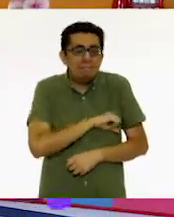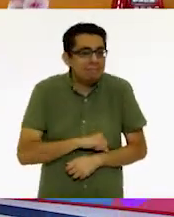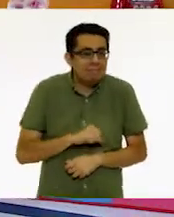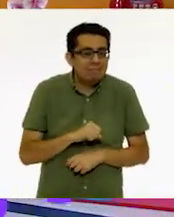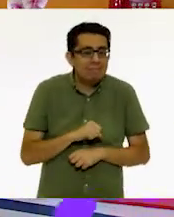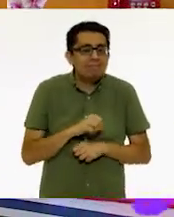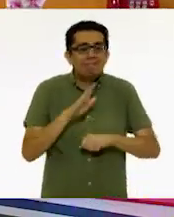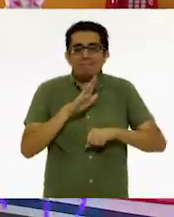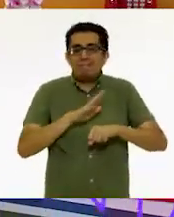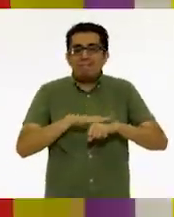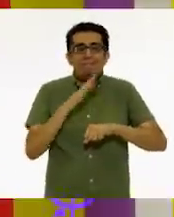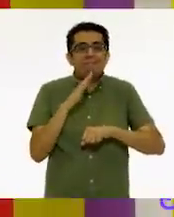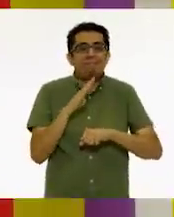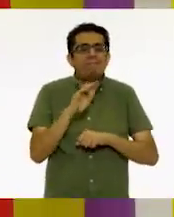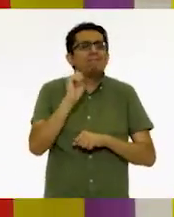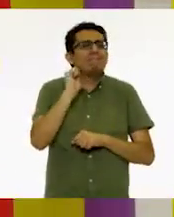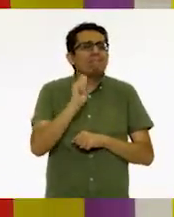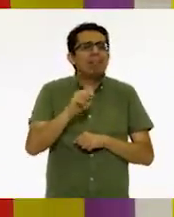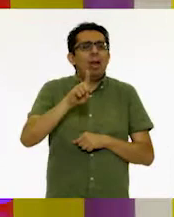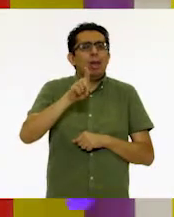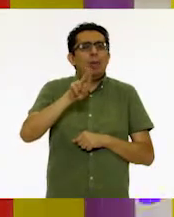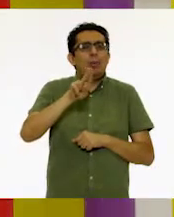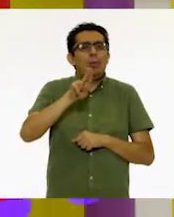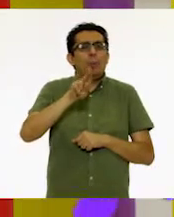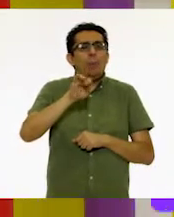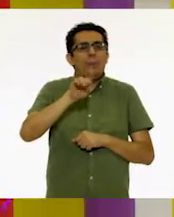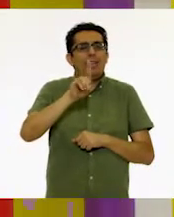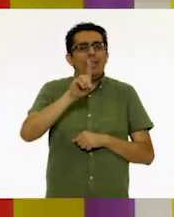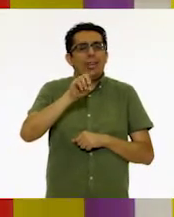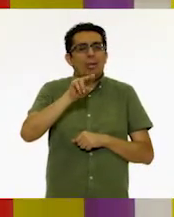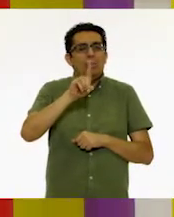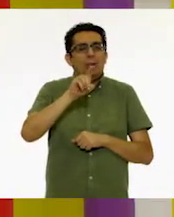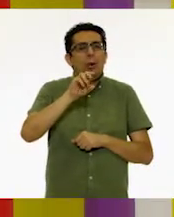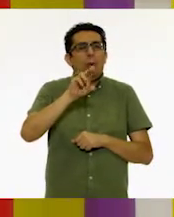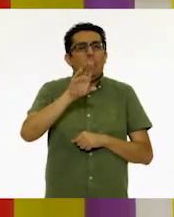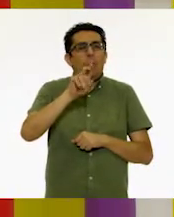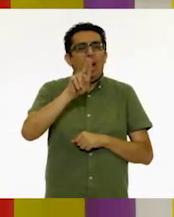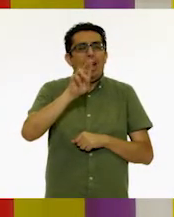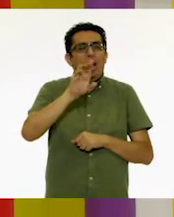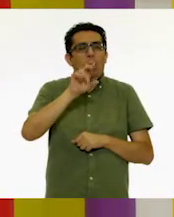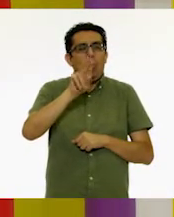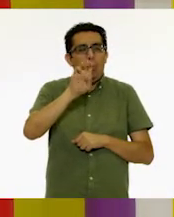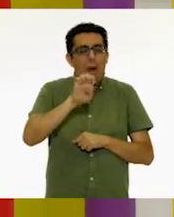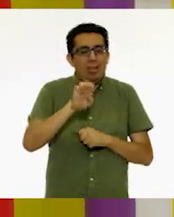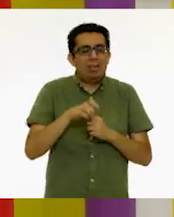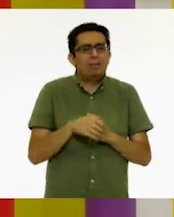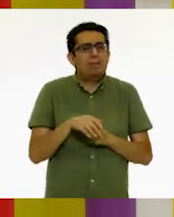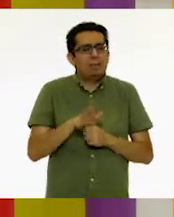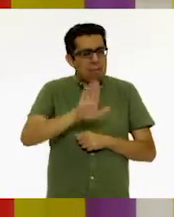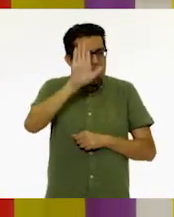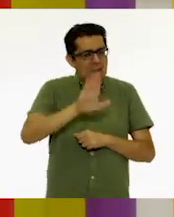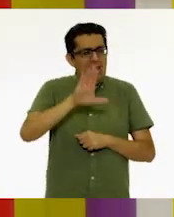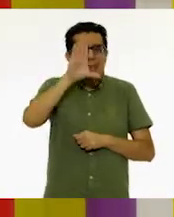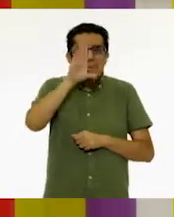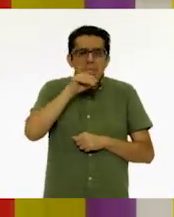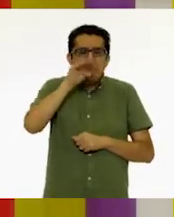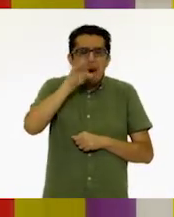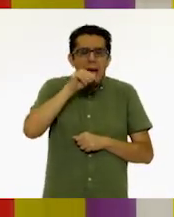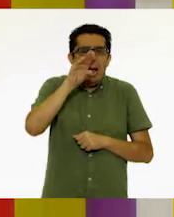a ninguno, con el dubidi, dubidi, cue, cue, cue. Sí, no, es como un pato. Patos.